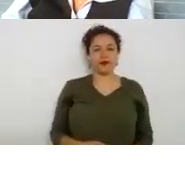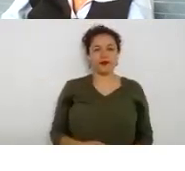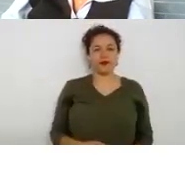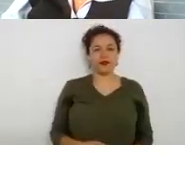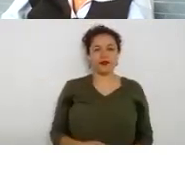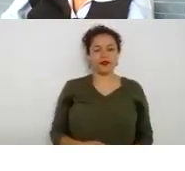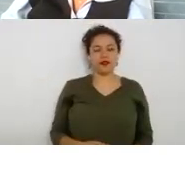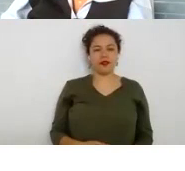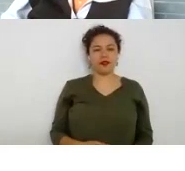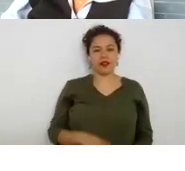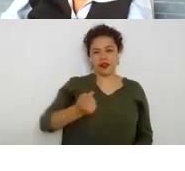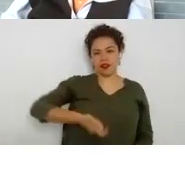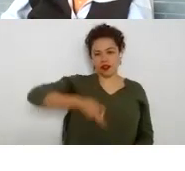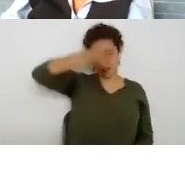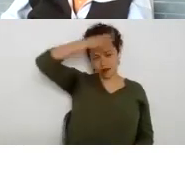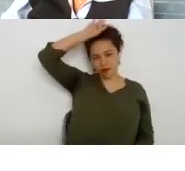Vamos a ver primero el de bombero.